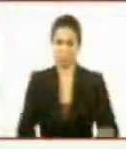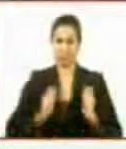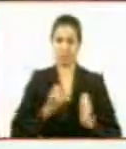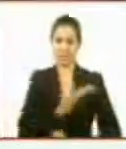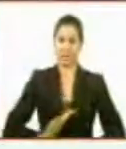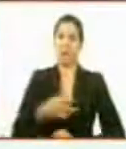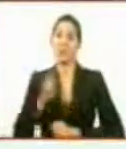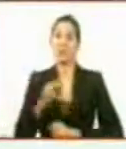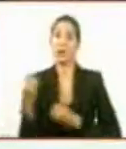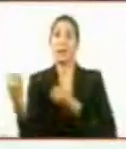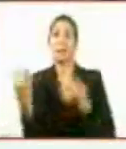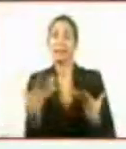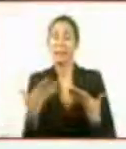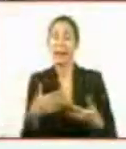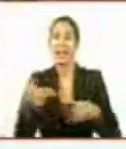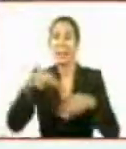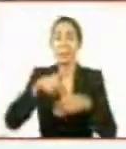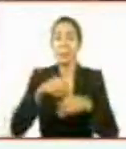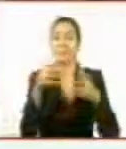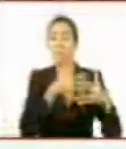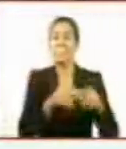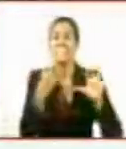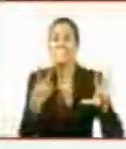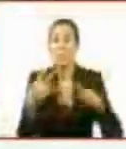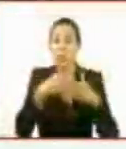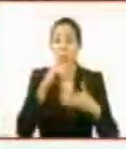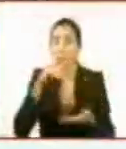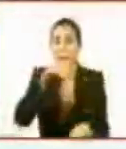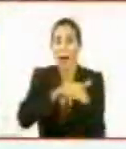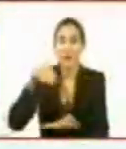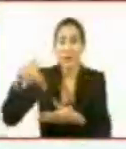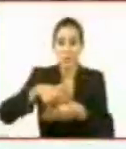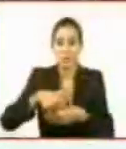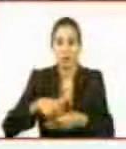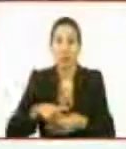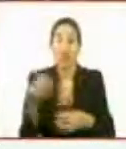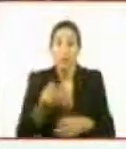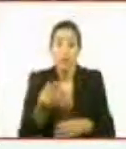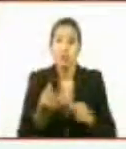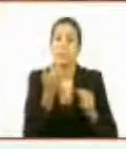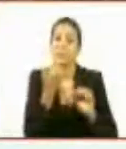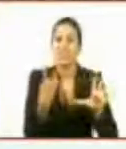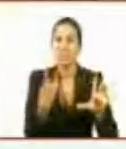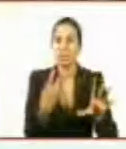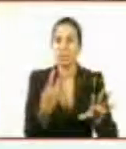petróleo, $7 costaba un barril y el costo de producción era casi $7.